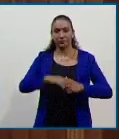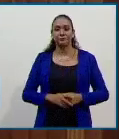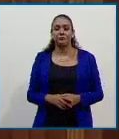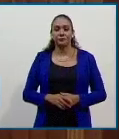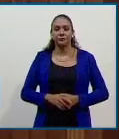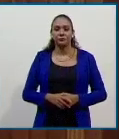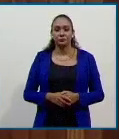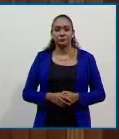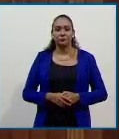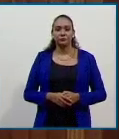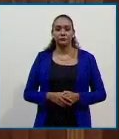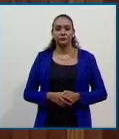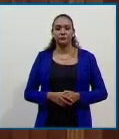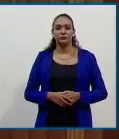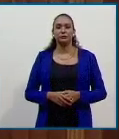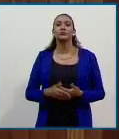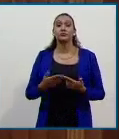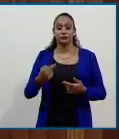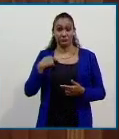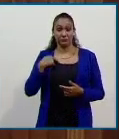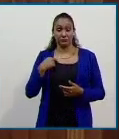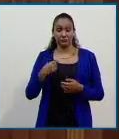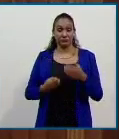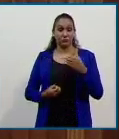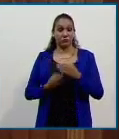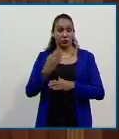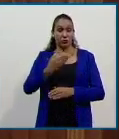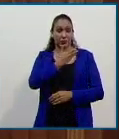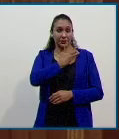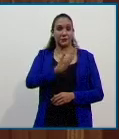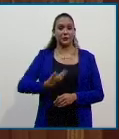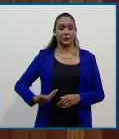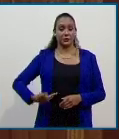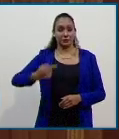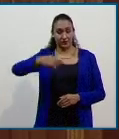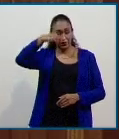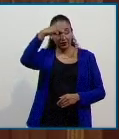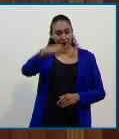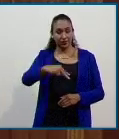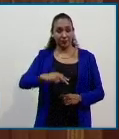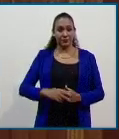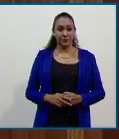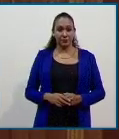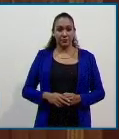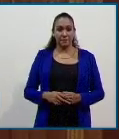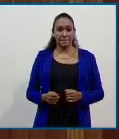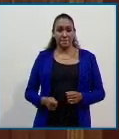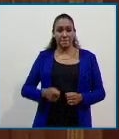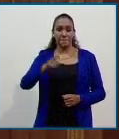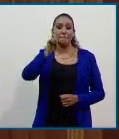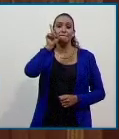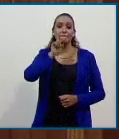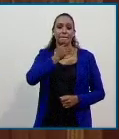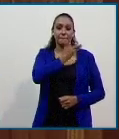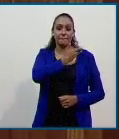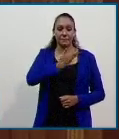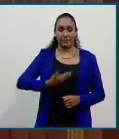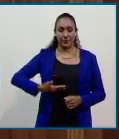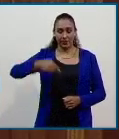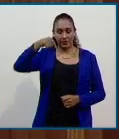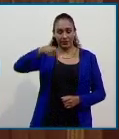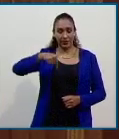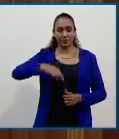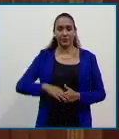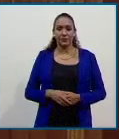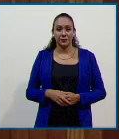Como titular del Ejecutivo Federal, como primera mujer presidenta de